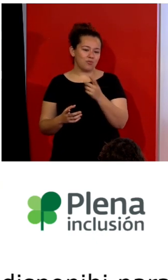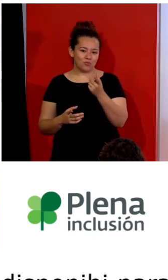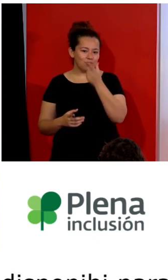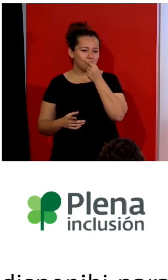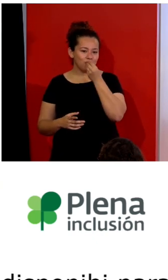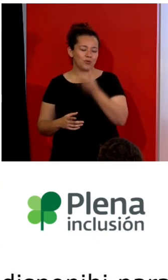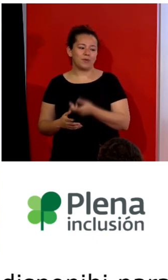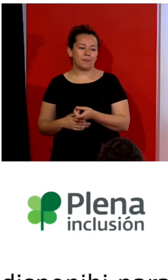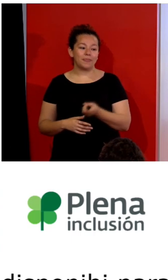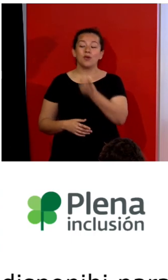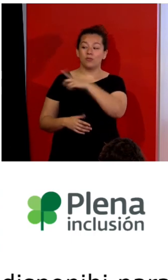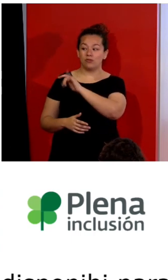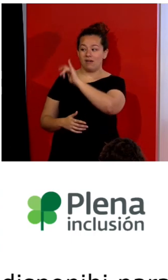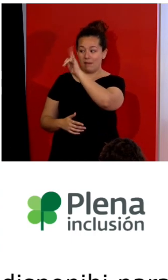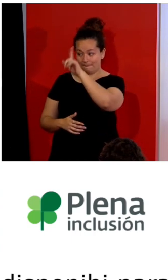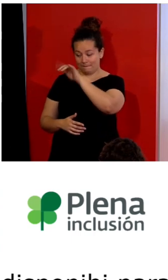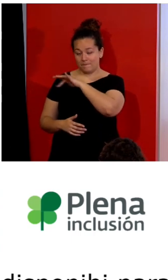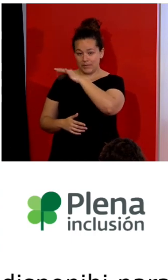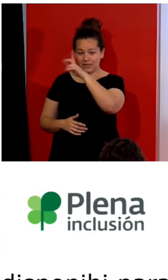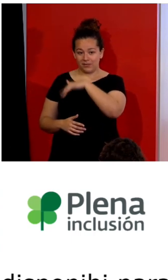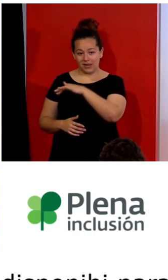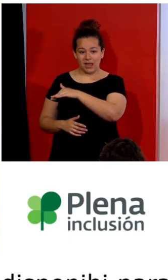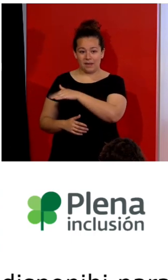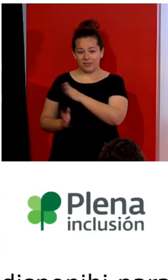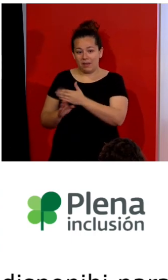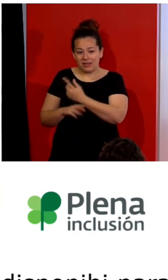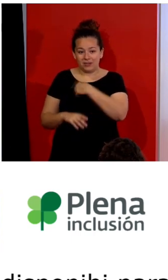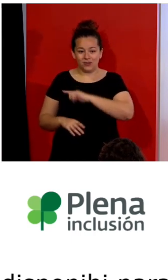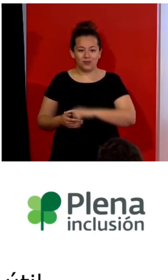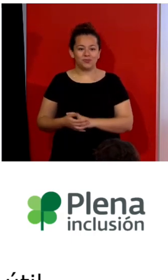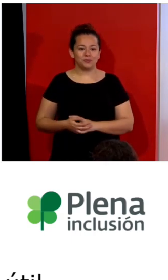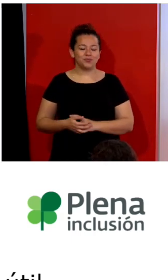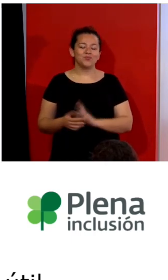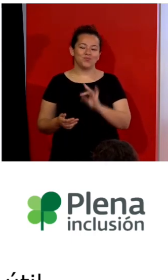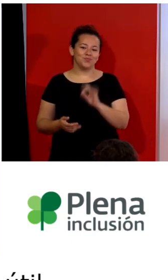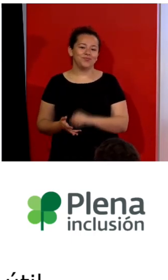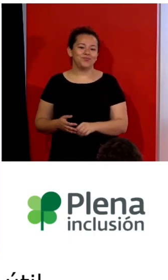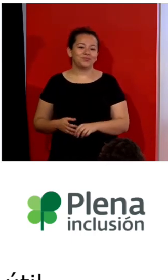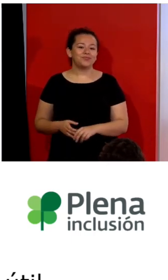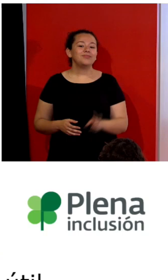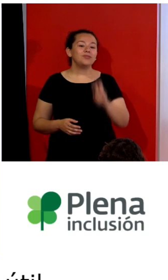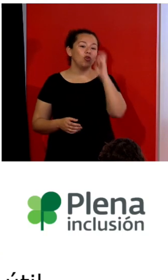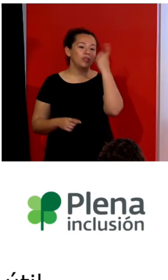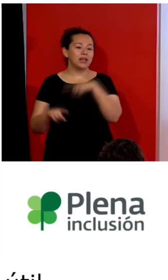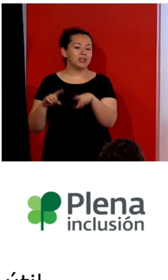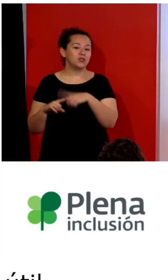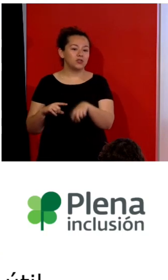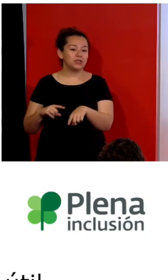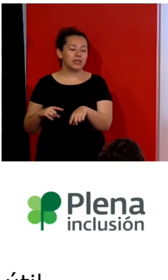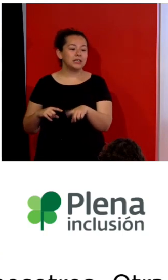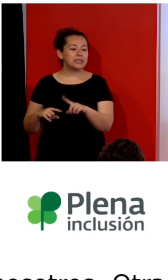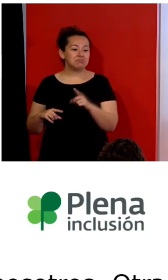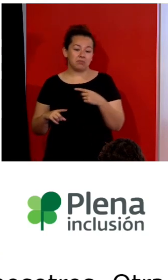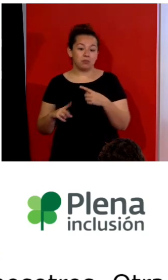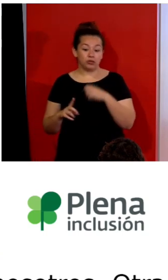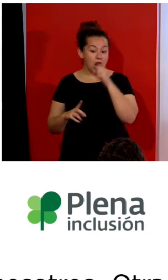vosotros teníais más también, ¿verdad?, aparte de nosotros. Mm-hmm. Bueno, otro de las cosas que se han ido mejorando a lo largo de los